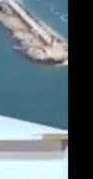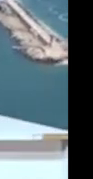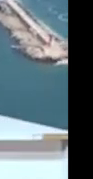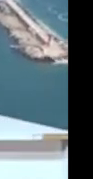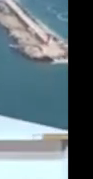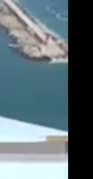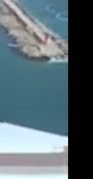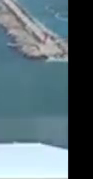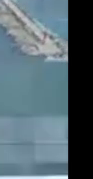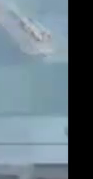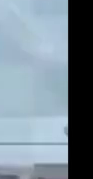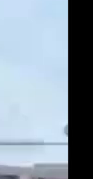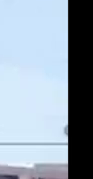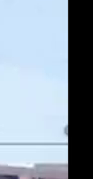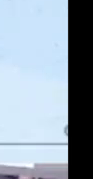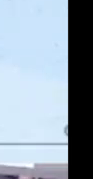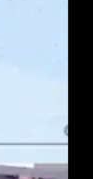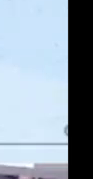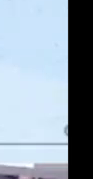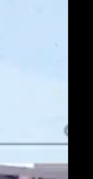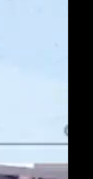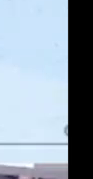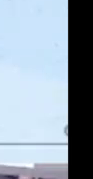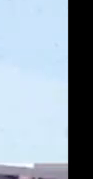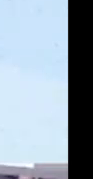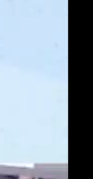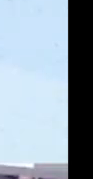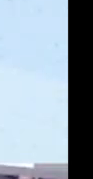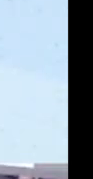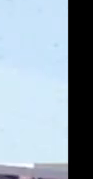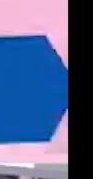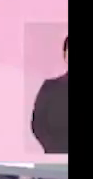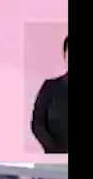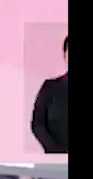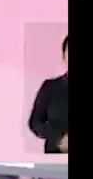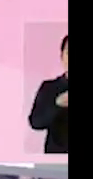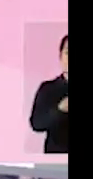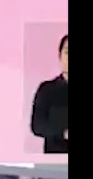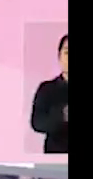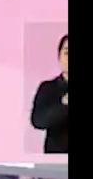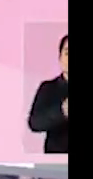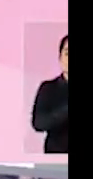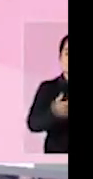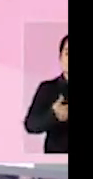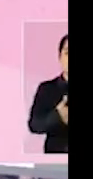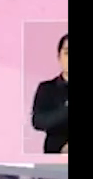enfermo, usted tenía una insuficiencia cardíaca, usted tenía una cardiopatía, usted tenía una enfermedad del hígado que se